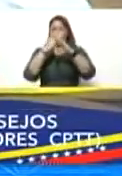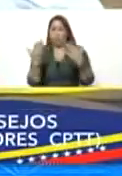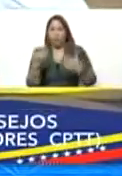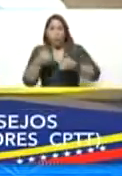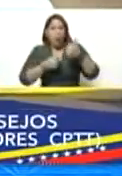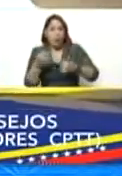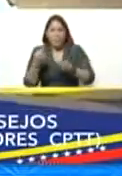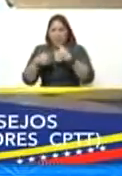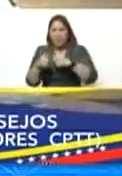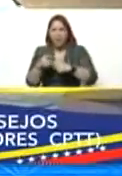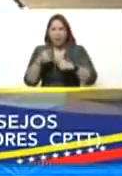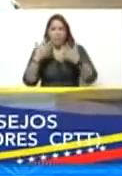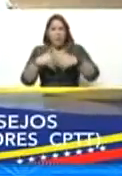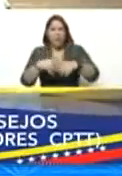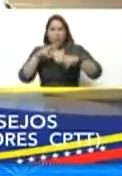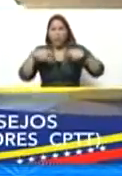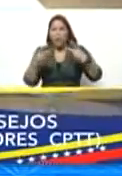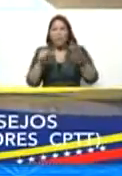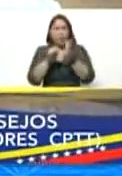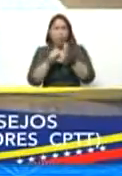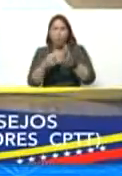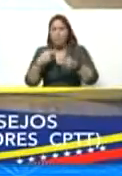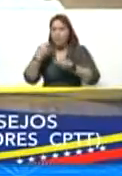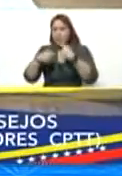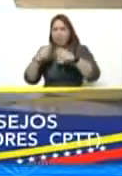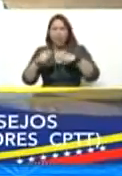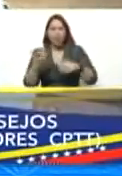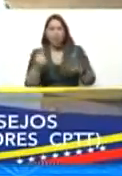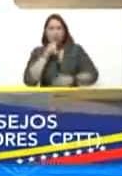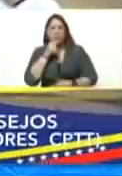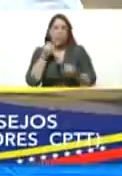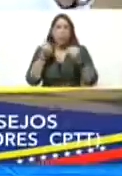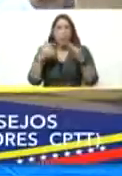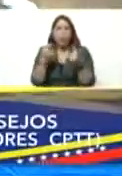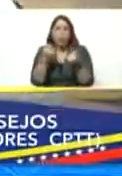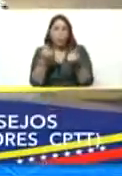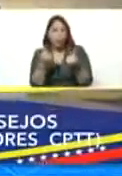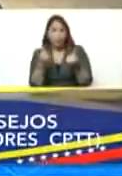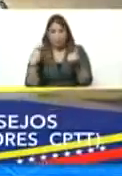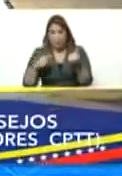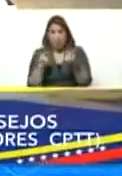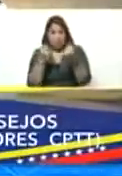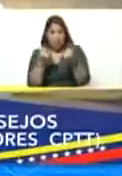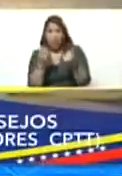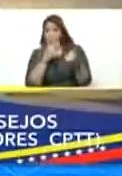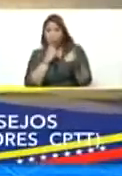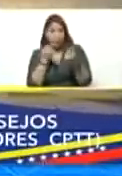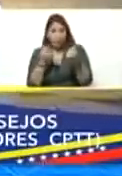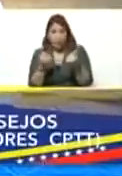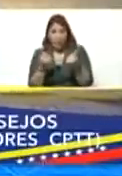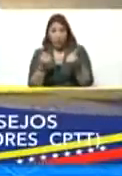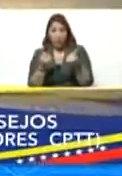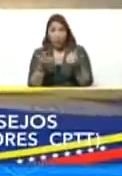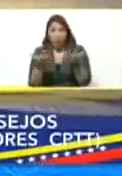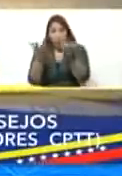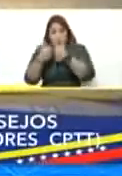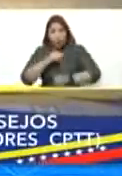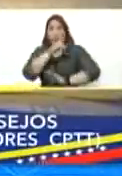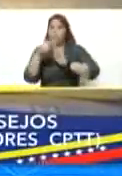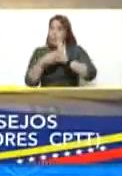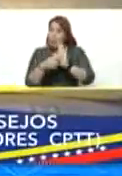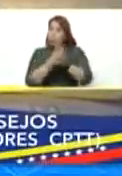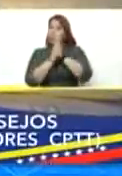te están vendiendo una máquina nueva, dónde te la están vendiendo, que cuánto cuesta, tiene los reales, no tiene los reales. Sí, sí, tenemos. Échame el cuento completo para